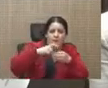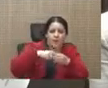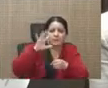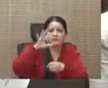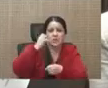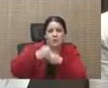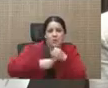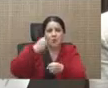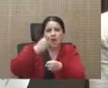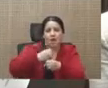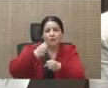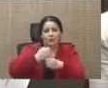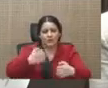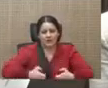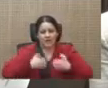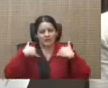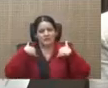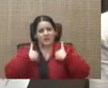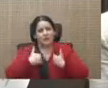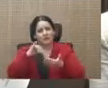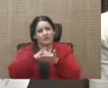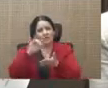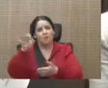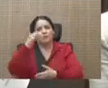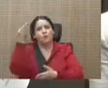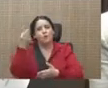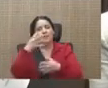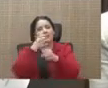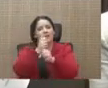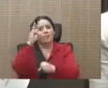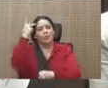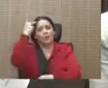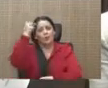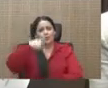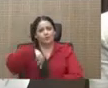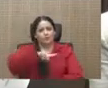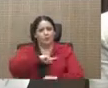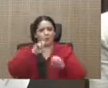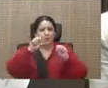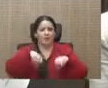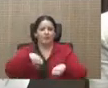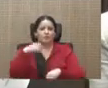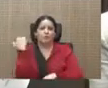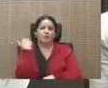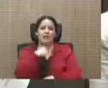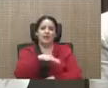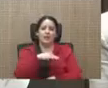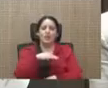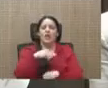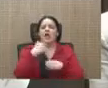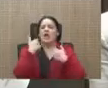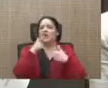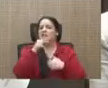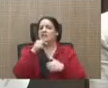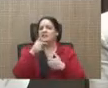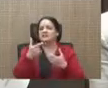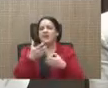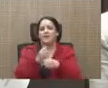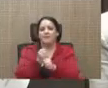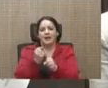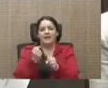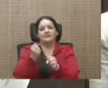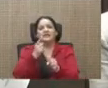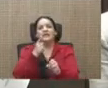de esa forma de hacer política en la que somos capaces de cortarle la cabeza a quien sea con tal de cumplir con nuestras metas politiqueras